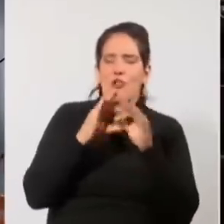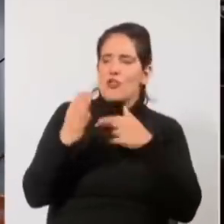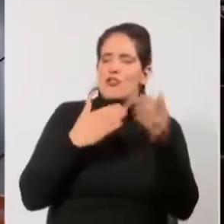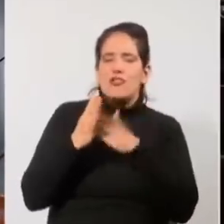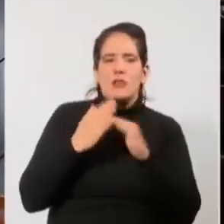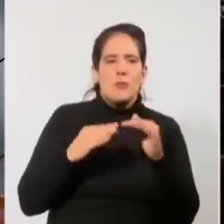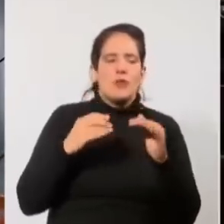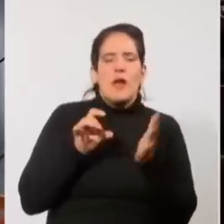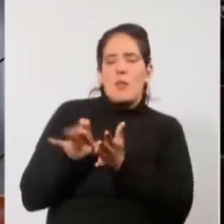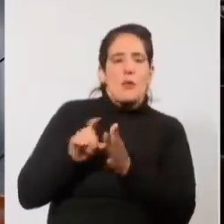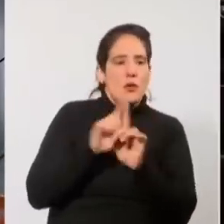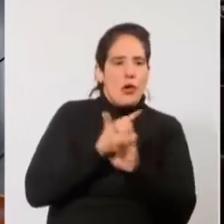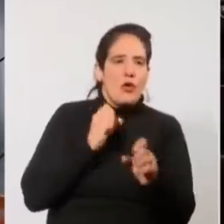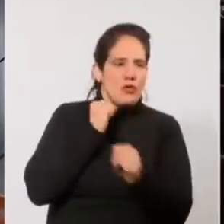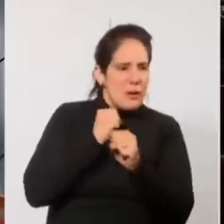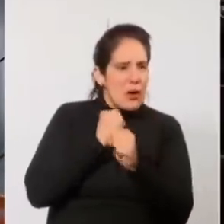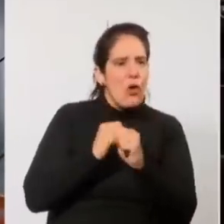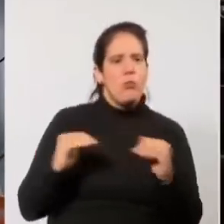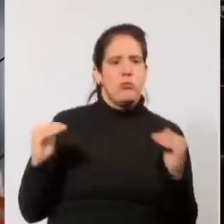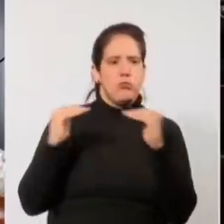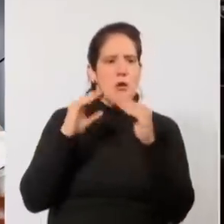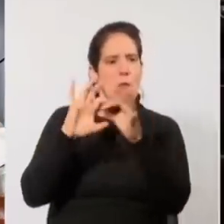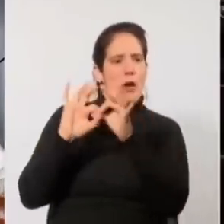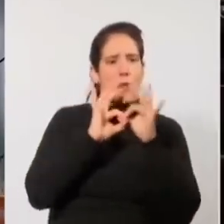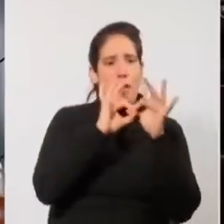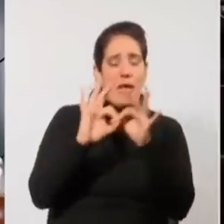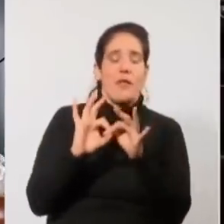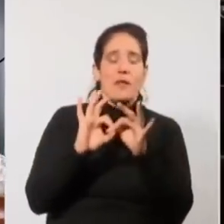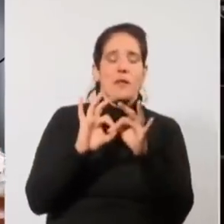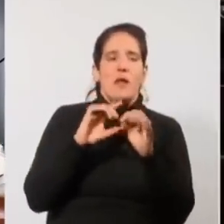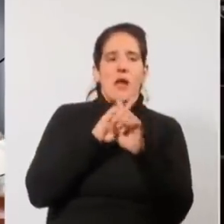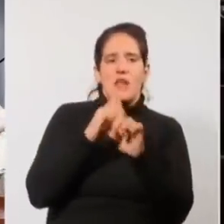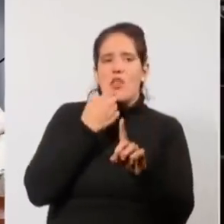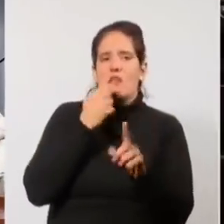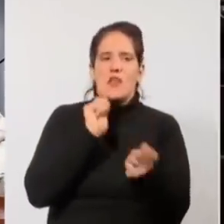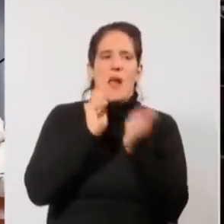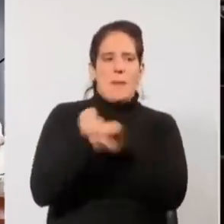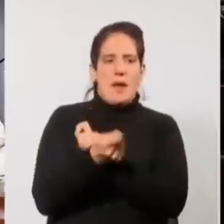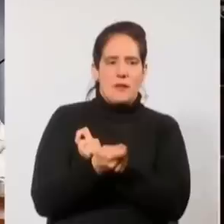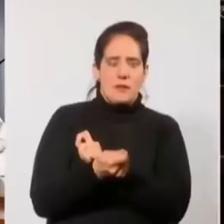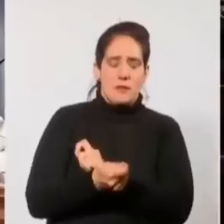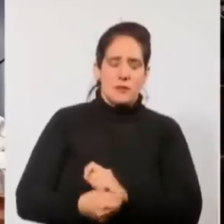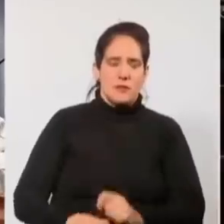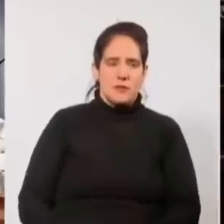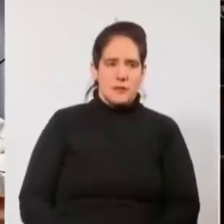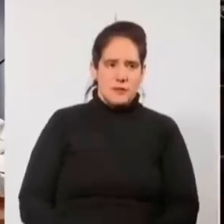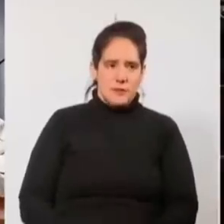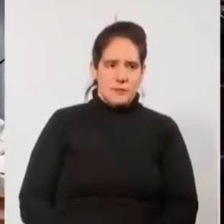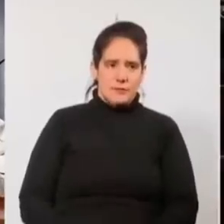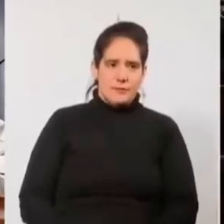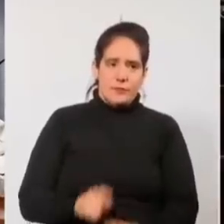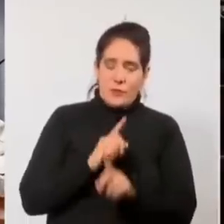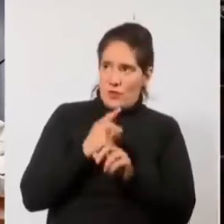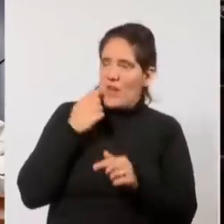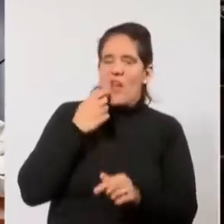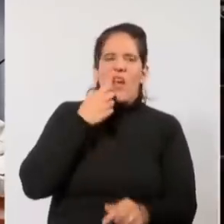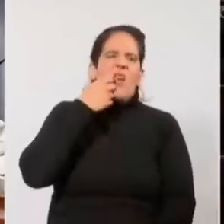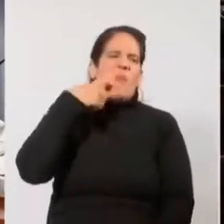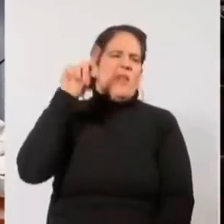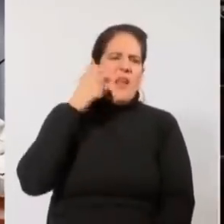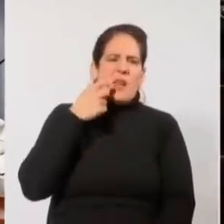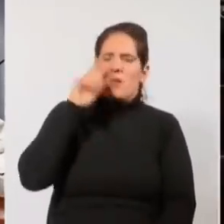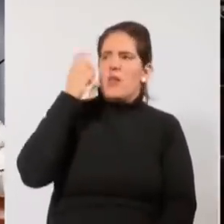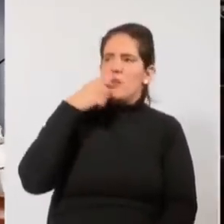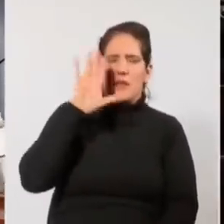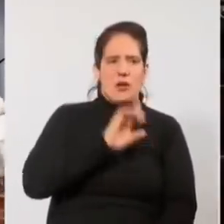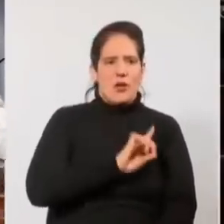que se hizo en la fuerza política. Y no decir otra cosa es realmente inventar, porque